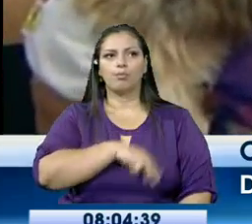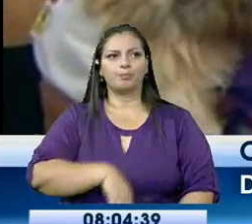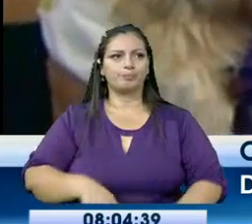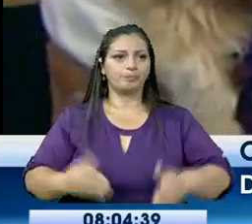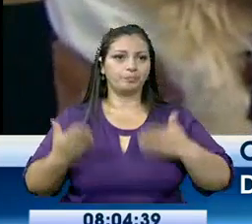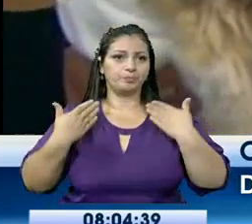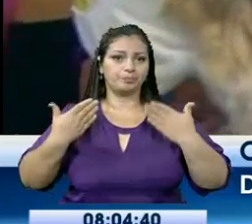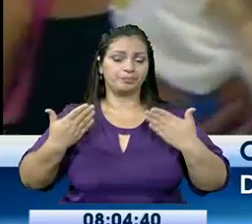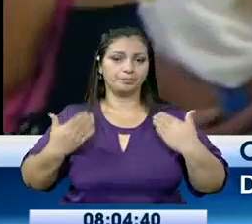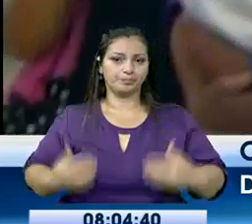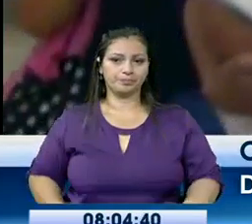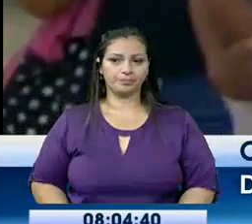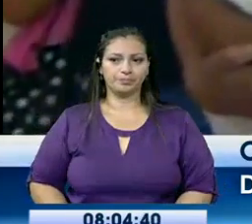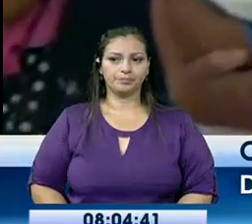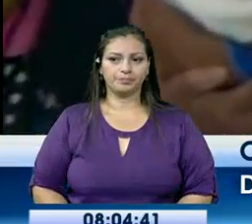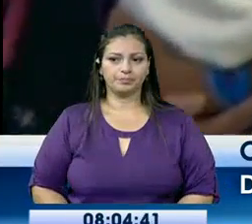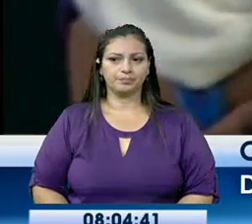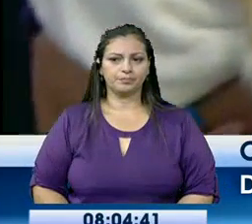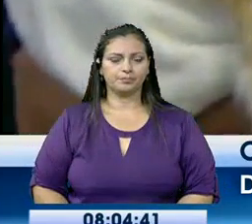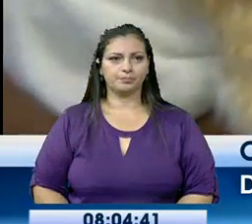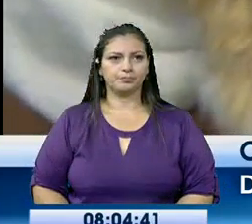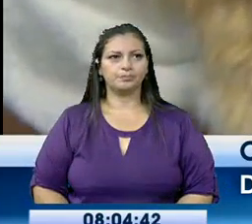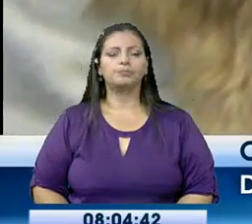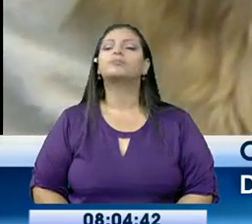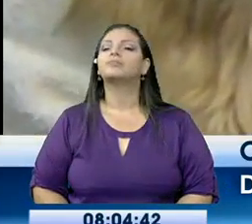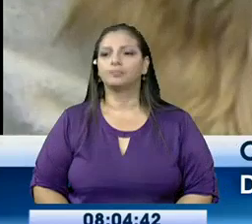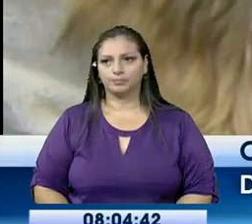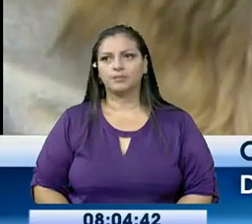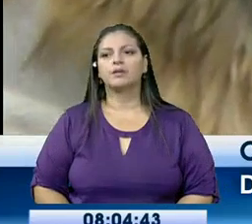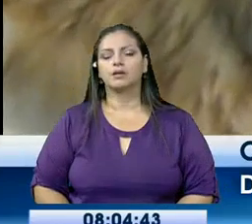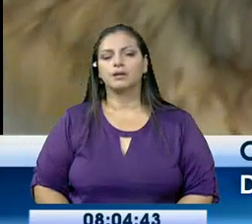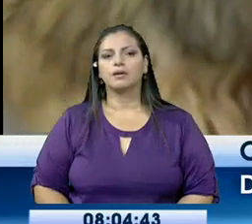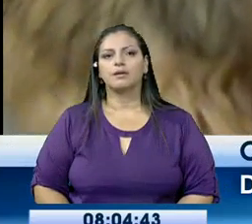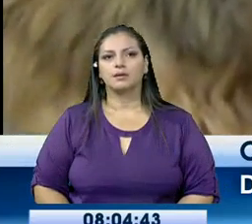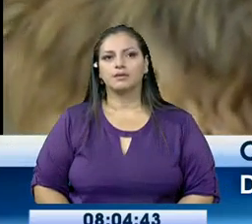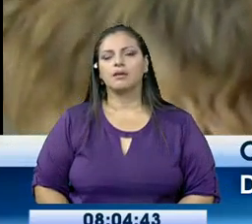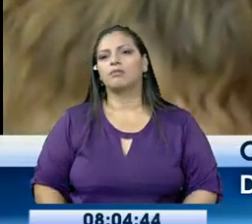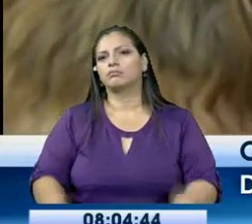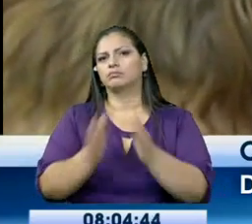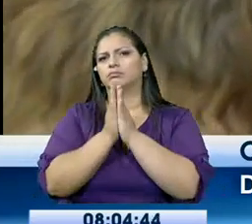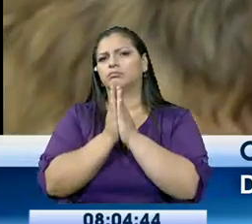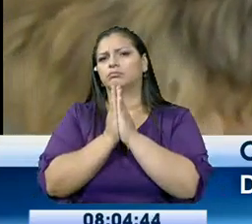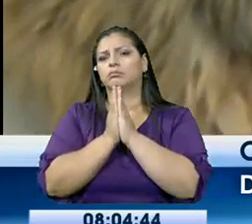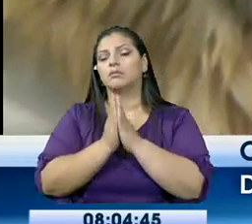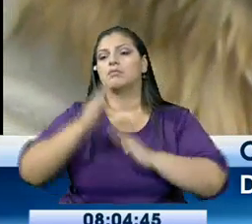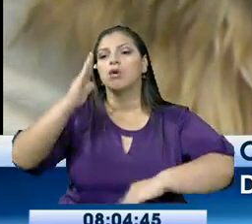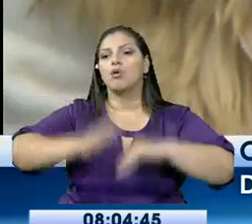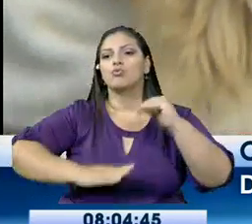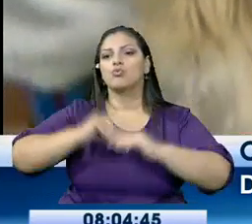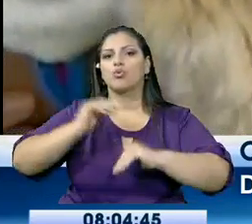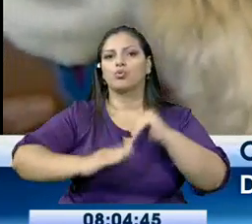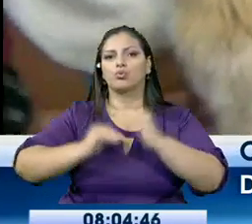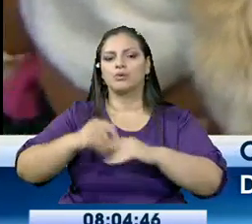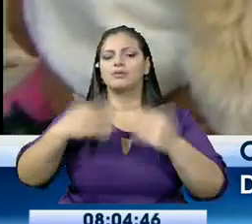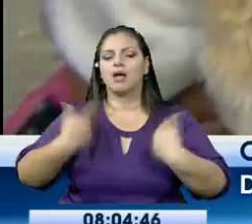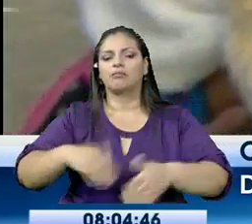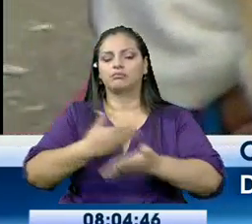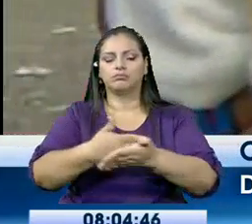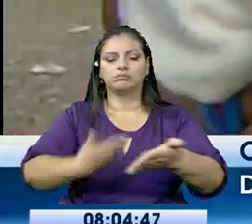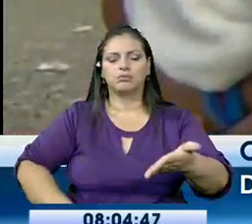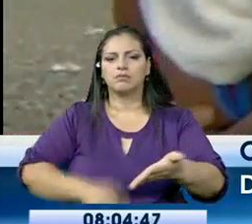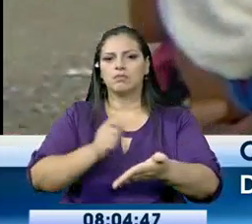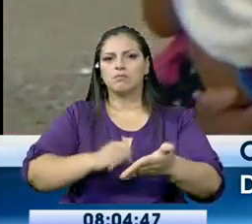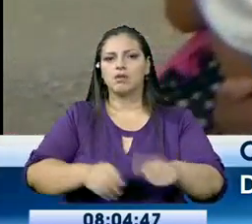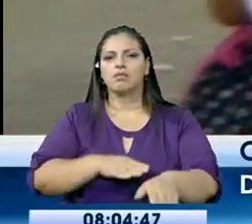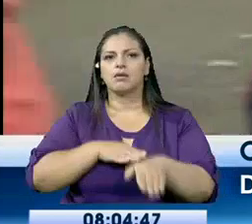para el sector del norte, para la parroquia Pascuales. Ya está en proyecto. ¿Eh? Exactamente, o sea, eso ya estamos pidiendo de aquí, tenemos documentos, tenemos firmas de respaldo, ya está